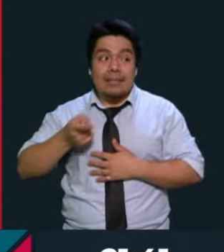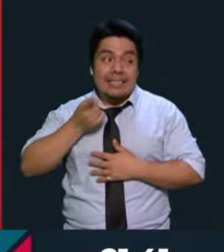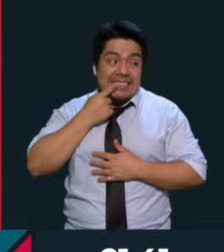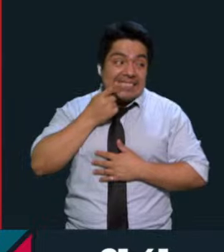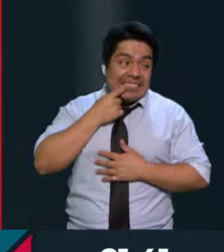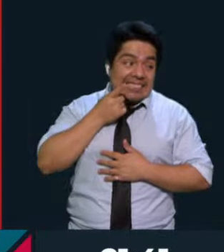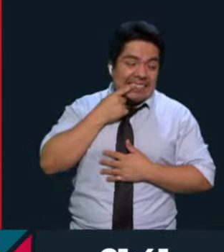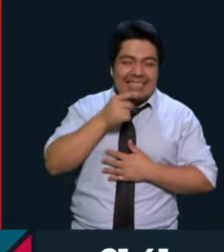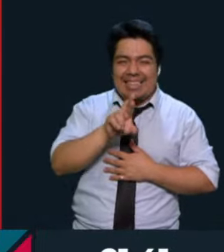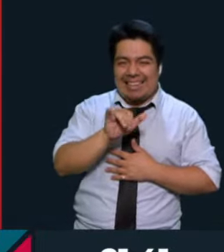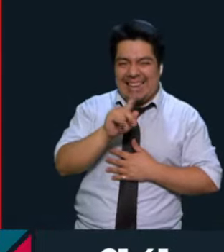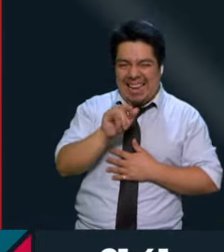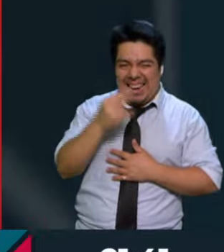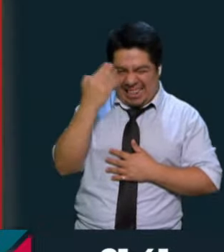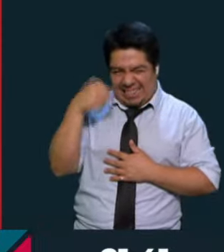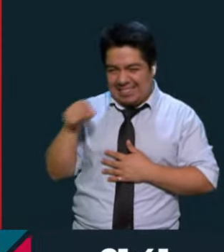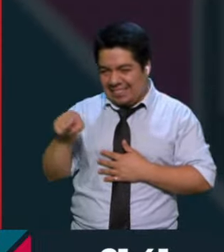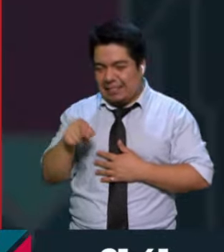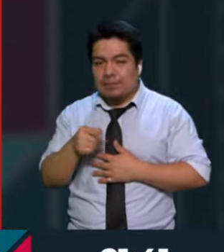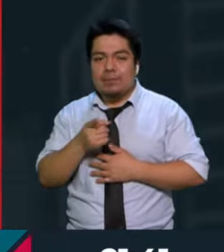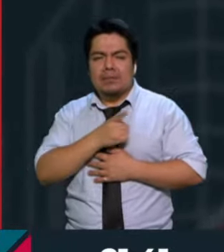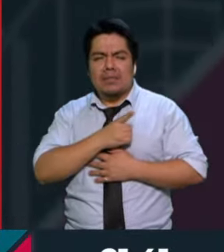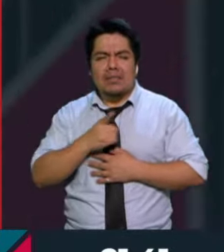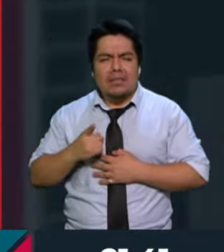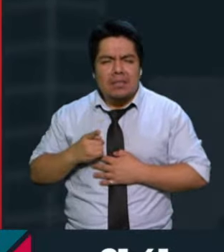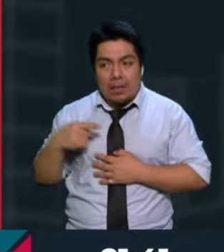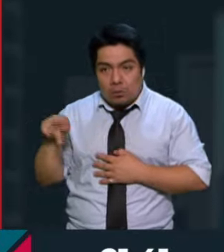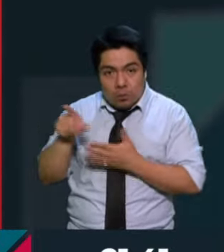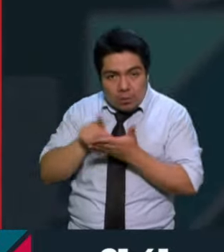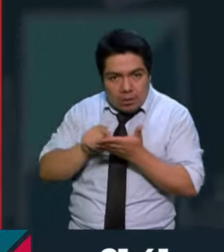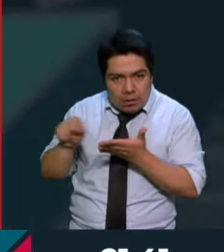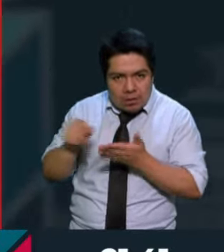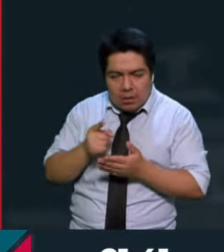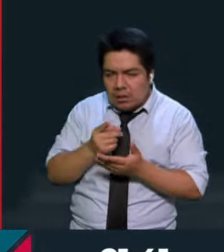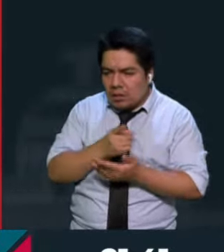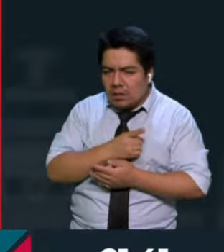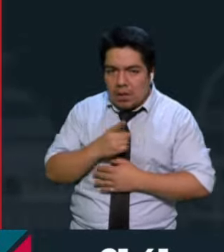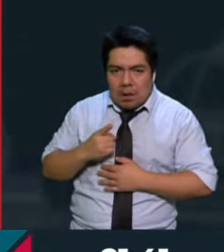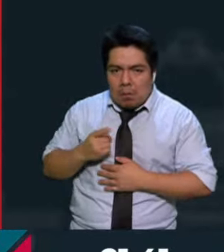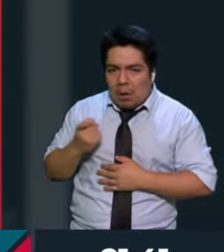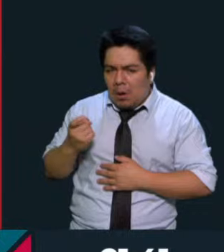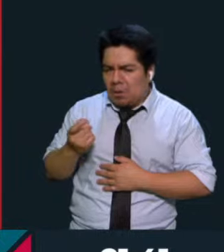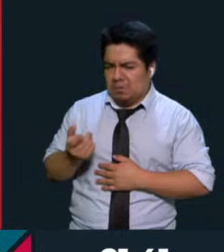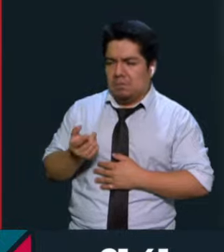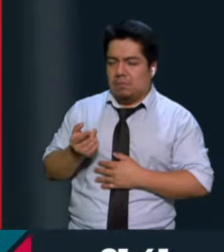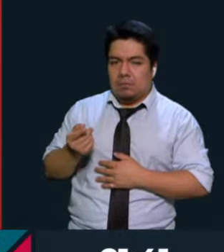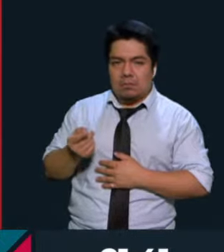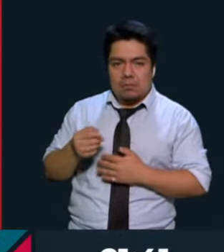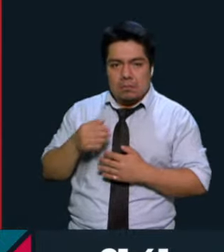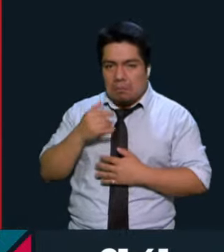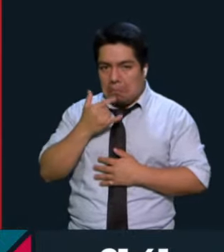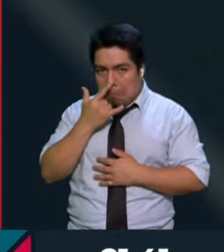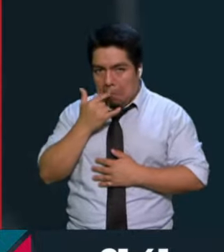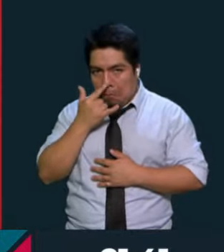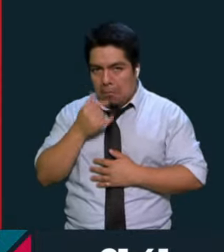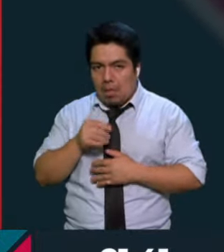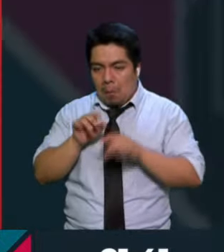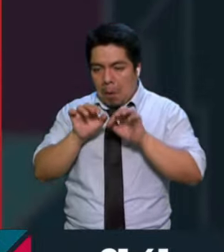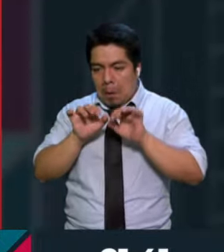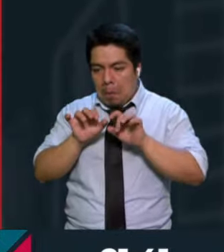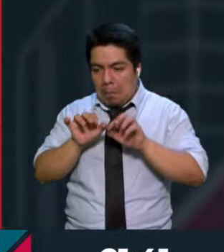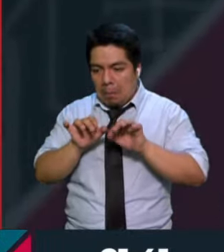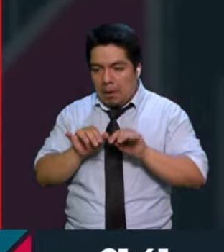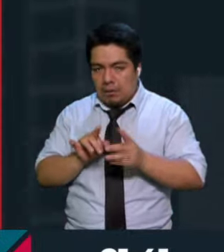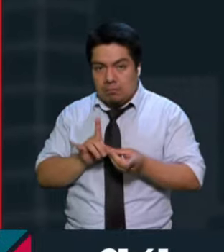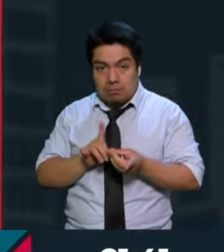Ricky Canallín, pues él escribió que la deuda pública en su cuenta de Twitter ha estado muy activo desde Twitter, no sabemos